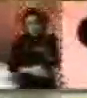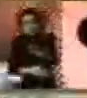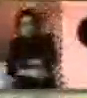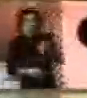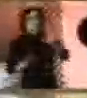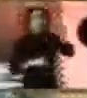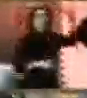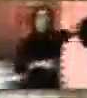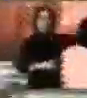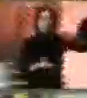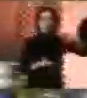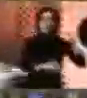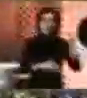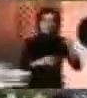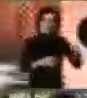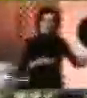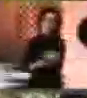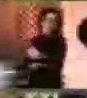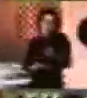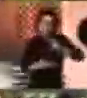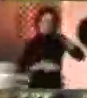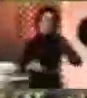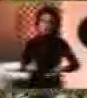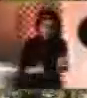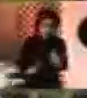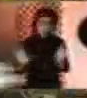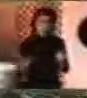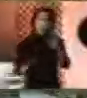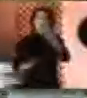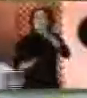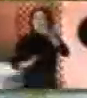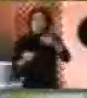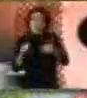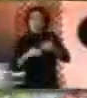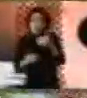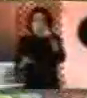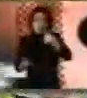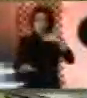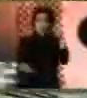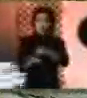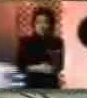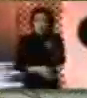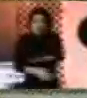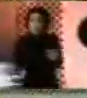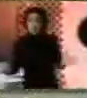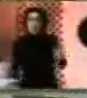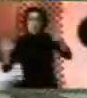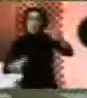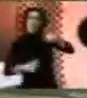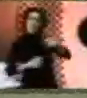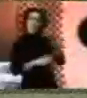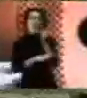se ponen ricos. Si algún día a mí me pasará y en mi lápida claro pondrá que en la funeraria me voy